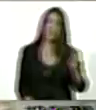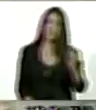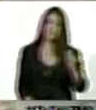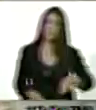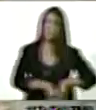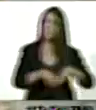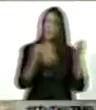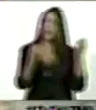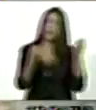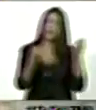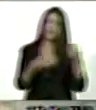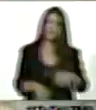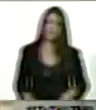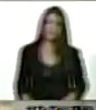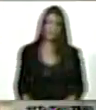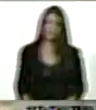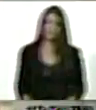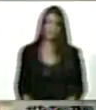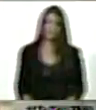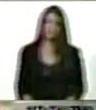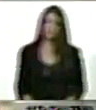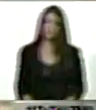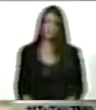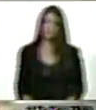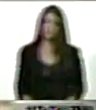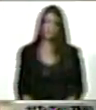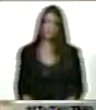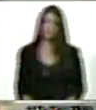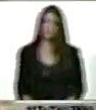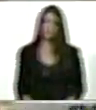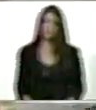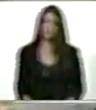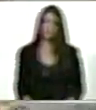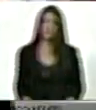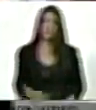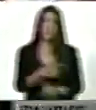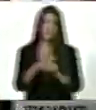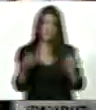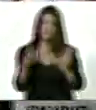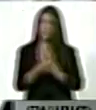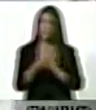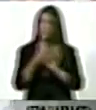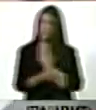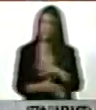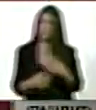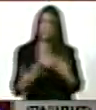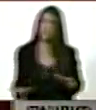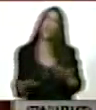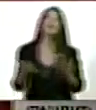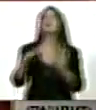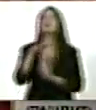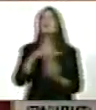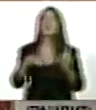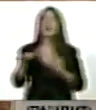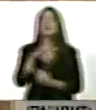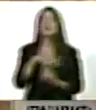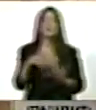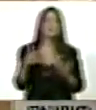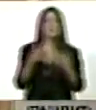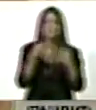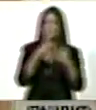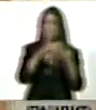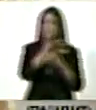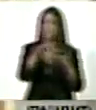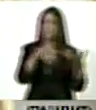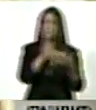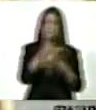República Bolivariana de Venezuela. Lo que ocurre, usted muy bien lo ha dicho, es que esas situaciones de tensiones internas,